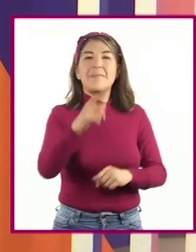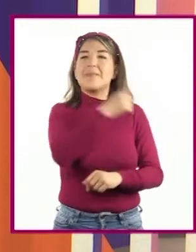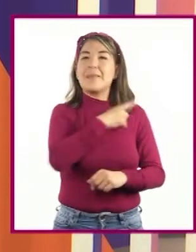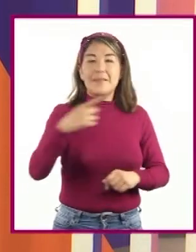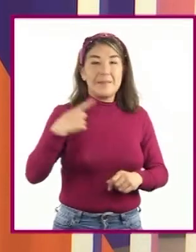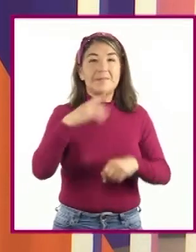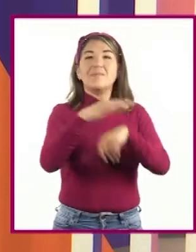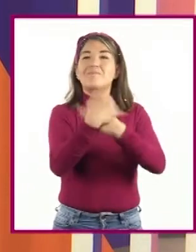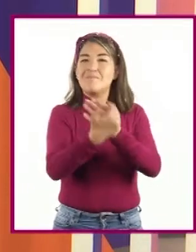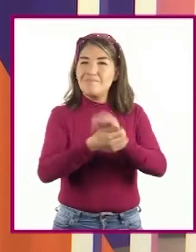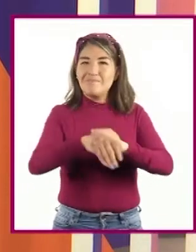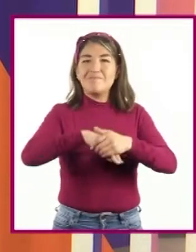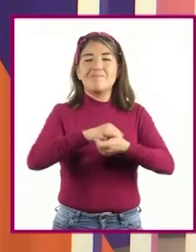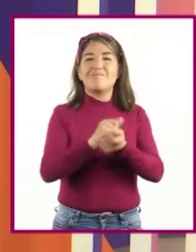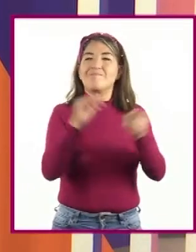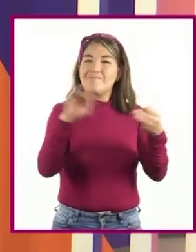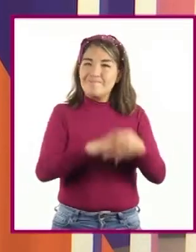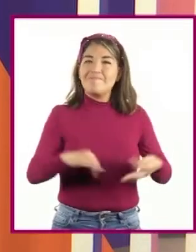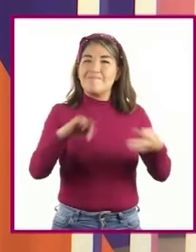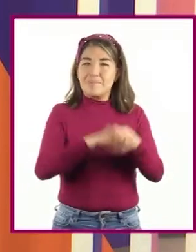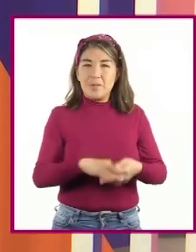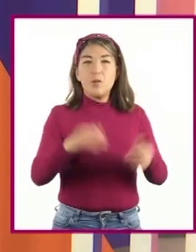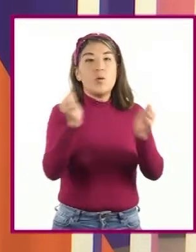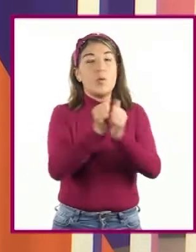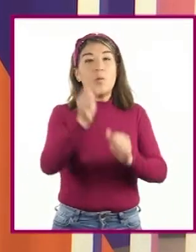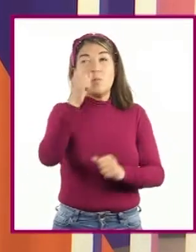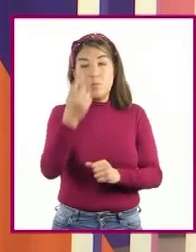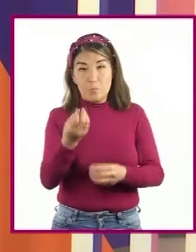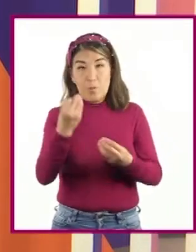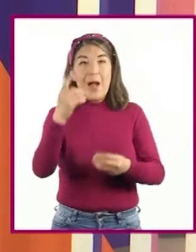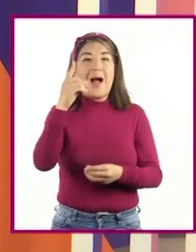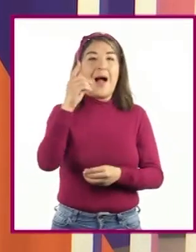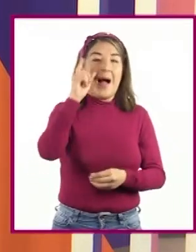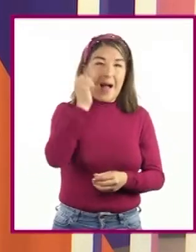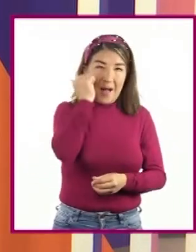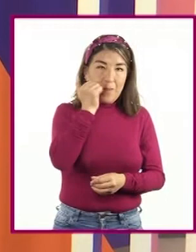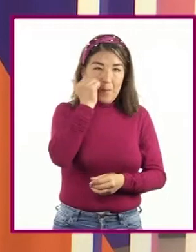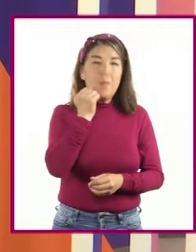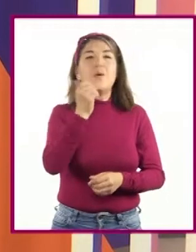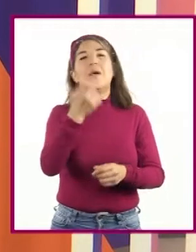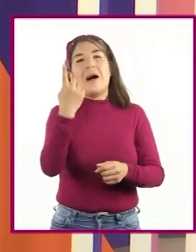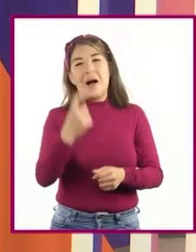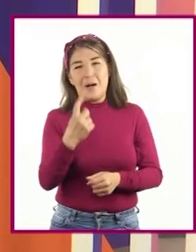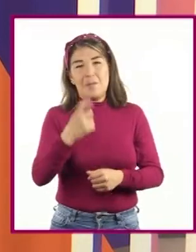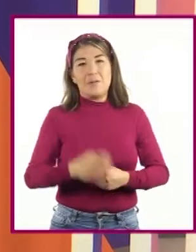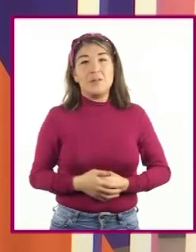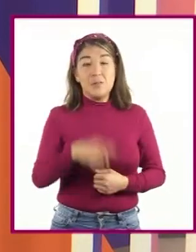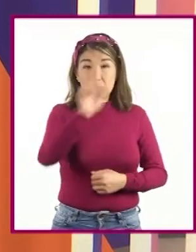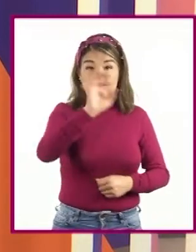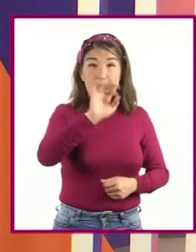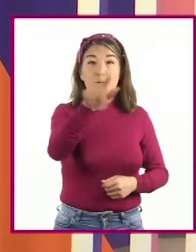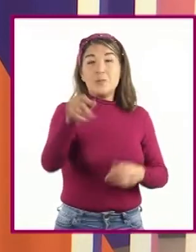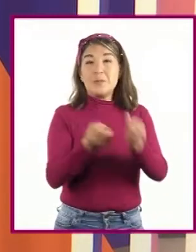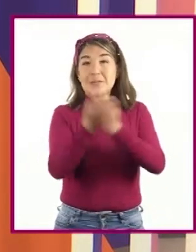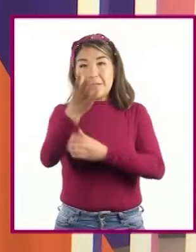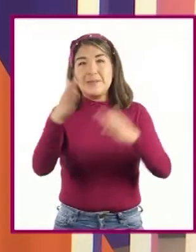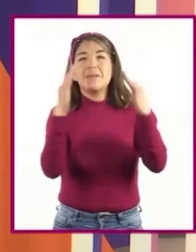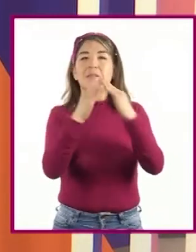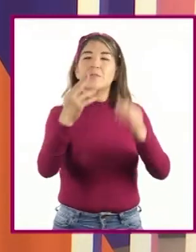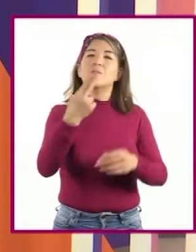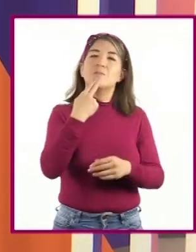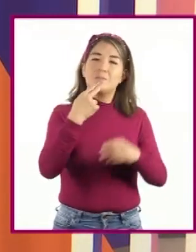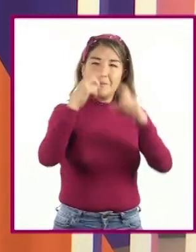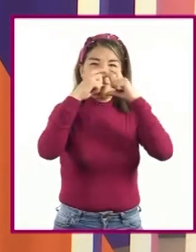lavar frecuentemente nuestras manos con abundante jabón y agua. Y en caso de tener que salir de casa, usemos